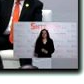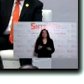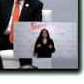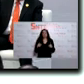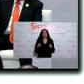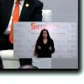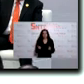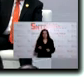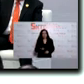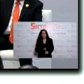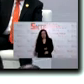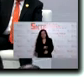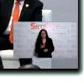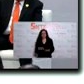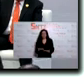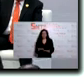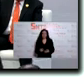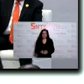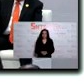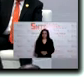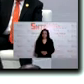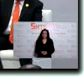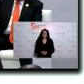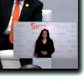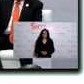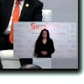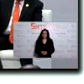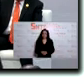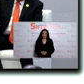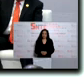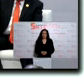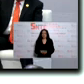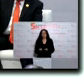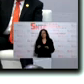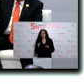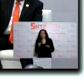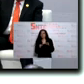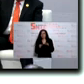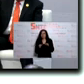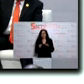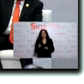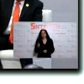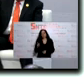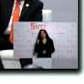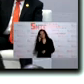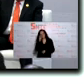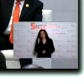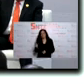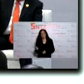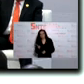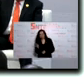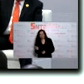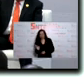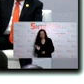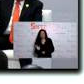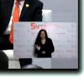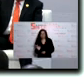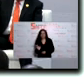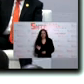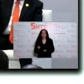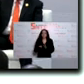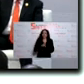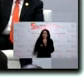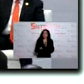por emoción? Y estas son un poco malditas como preguntas, porque en alguna medida es que, por